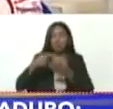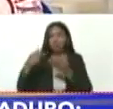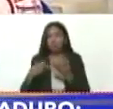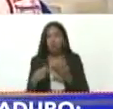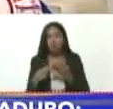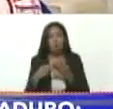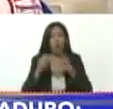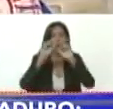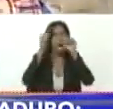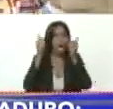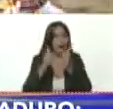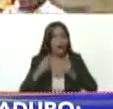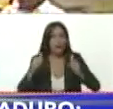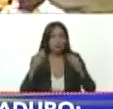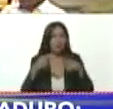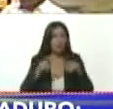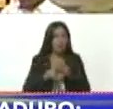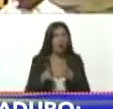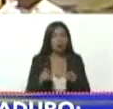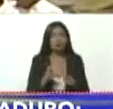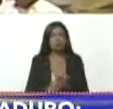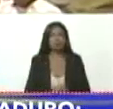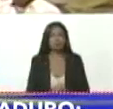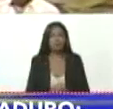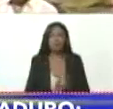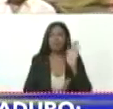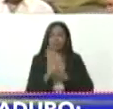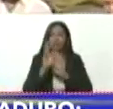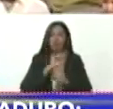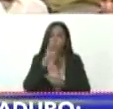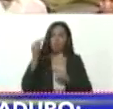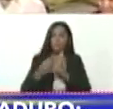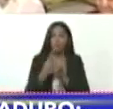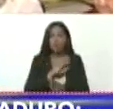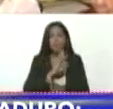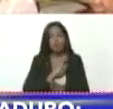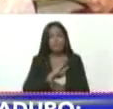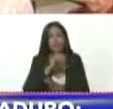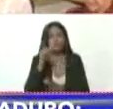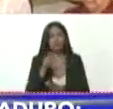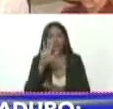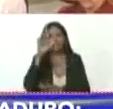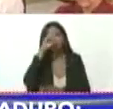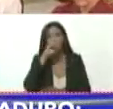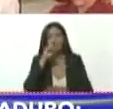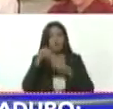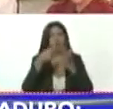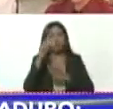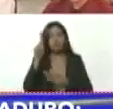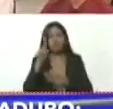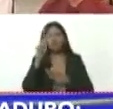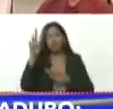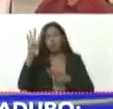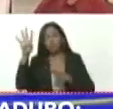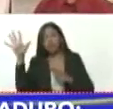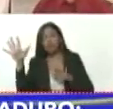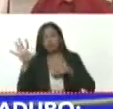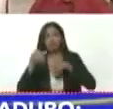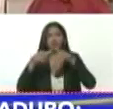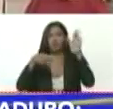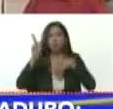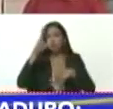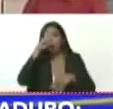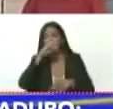plástica, lo aprende todo. Desarrolla integralmente su personalidad desde 5 años, 6 años, 8, 9, 10, 12